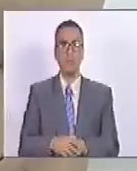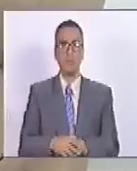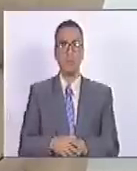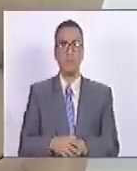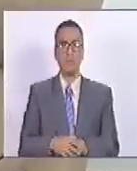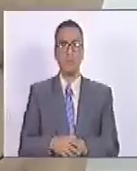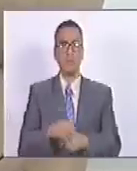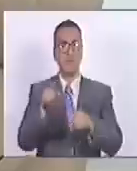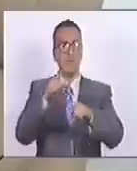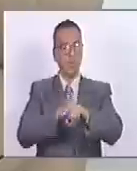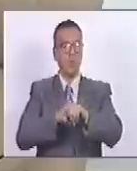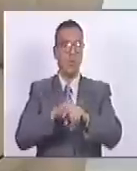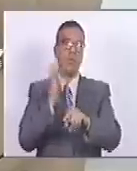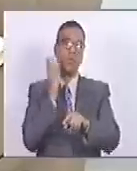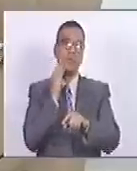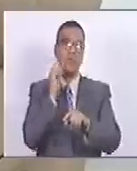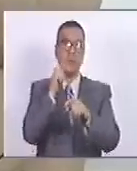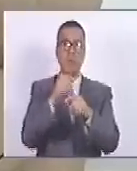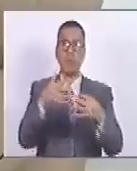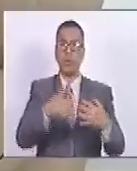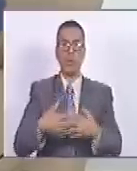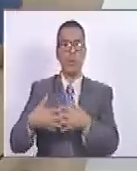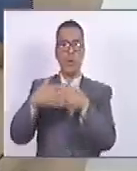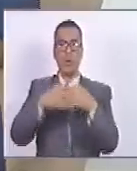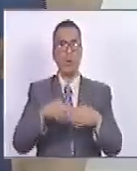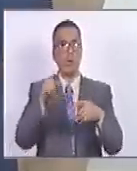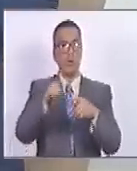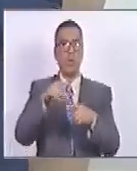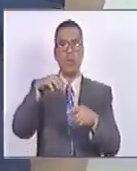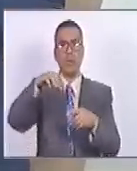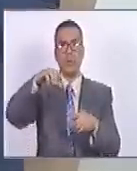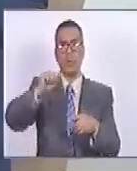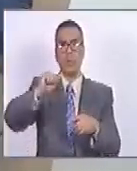a estas alturas, ni los Estados Unidos soportan Almagro,